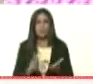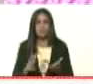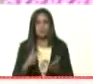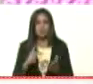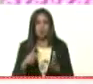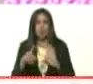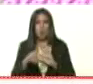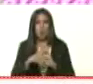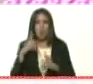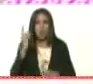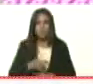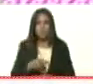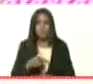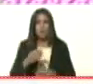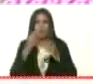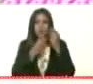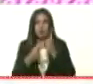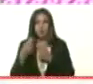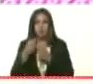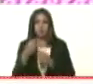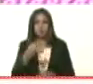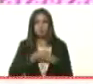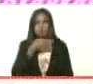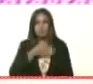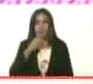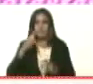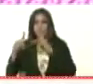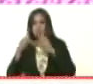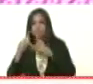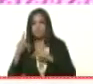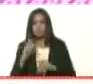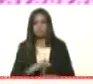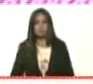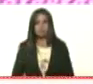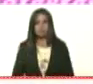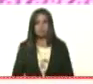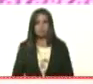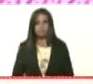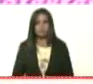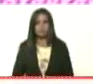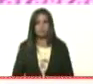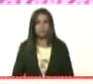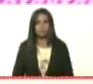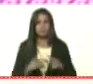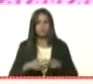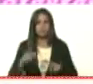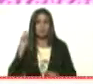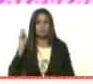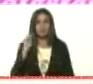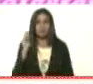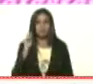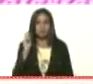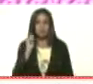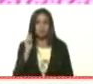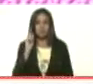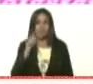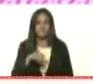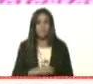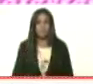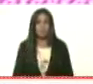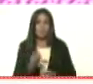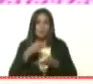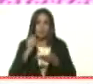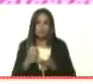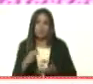deberes económicos, sociales, políticos, de esta sagrada Constitución,